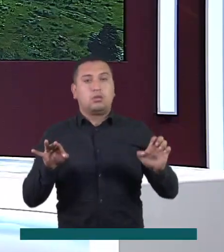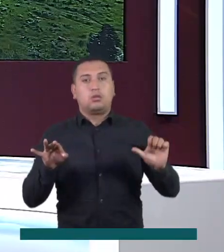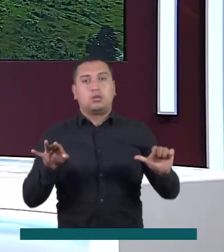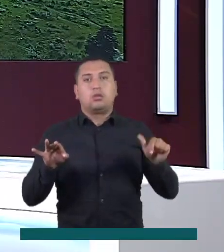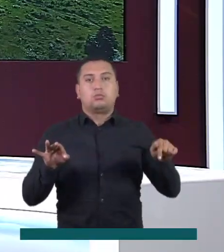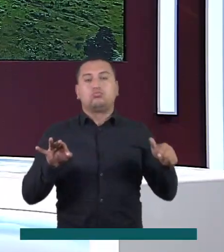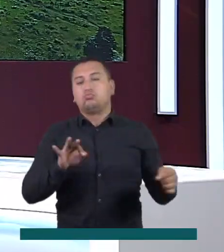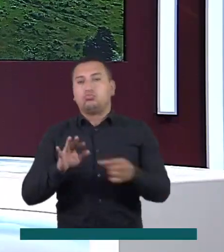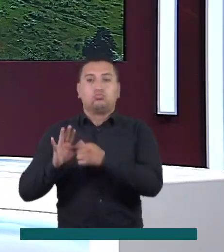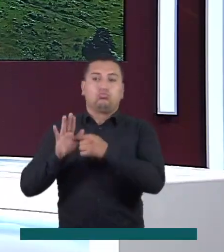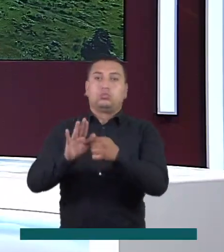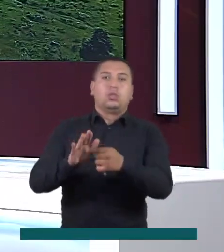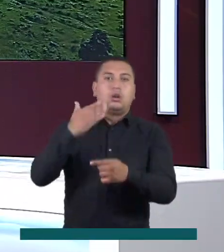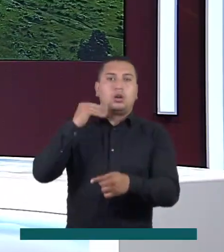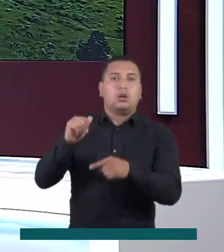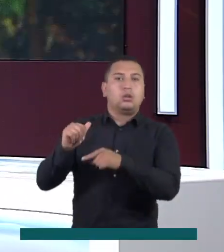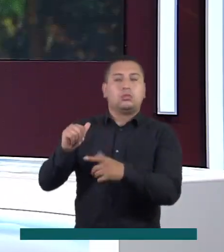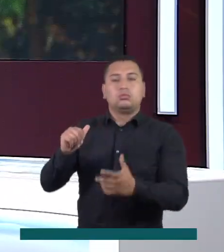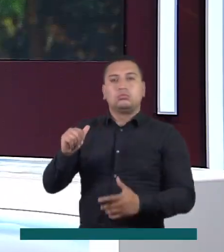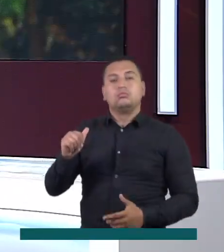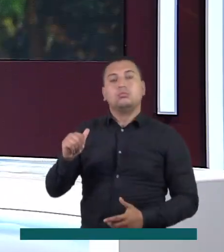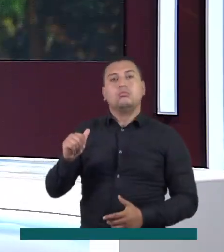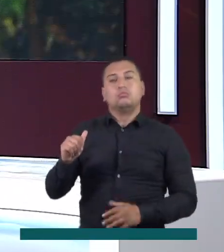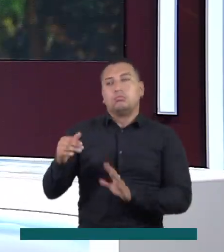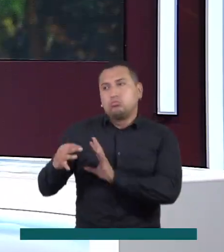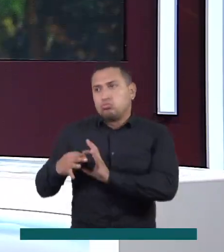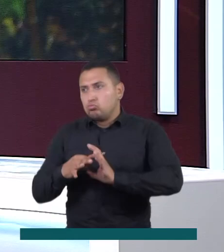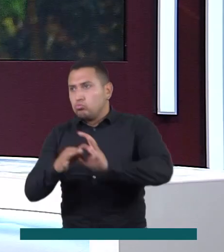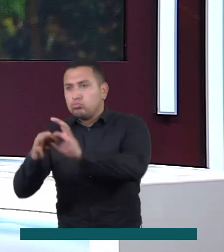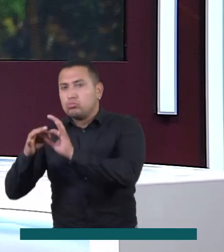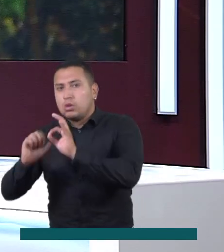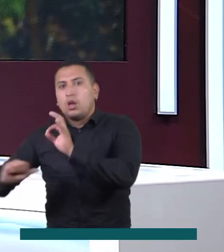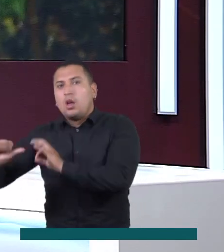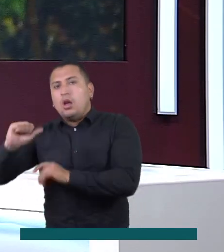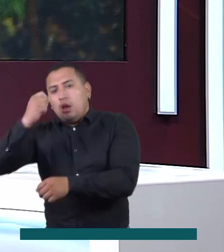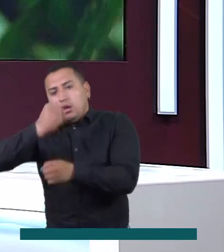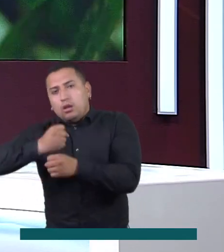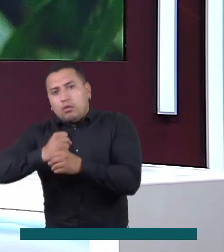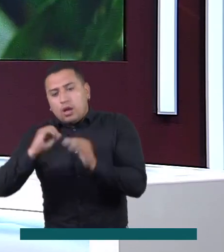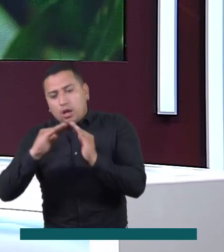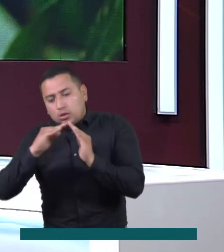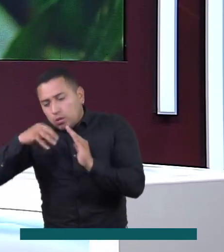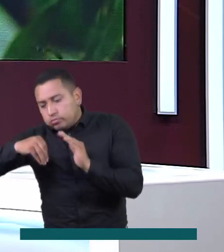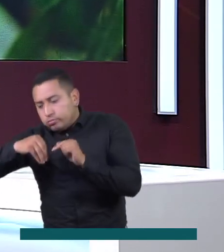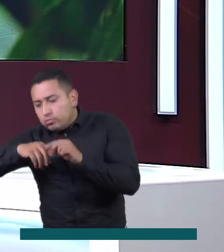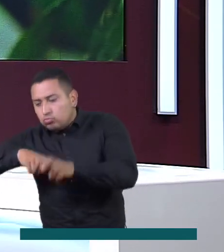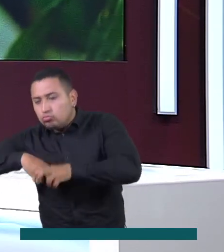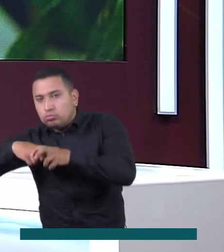cabeza de familia que se unió con otras mujeres para trabajar en huertas caseras. ¿De qué se trata, Andrea? Hola.